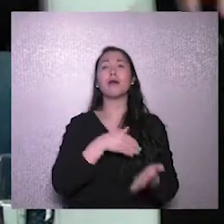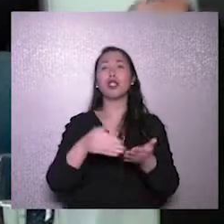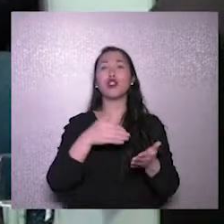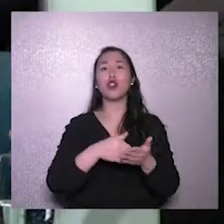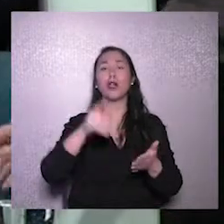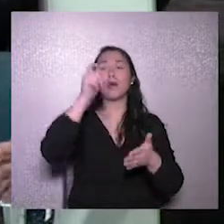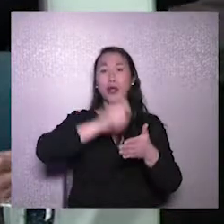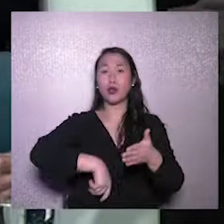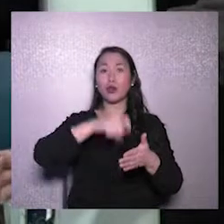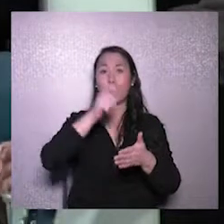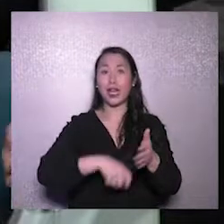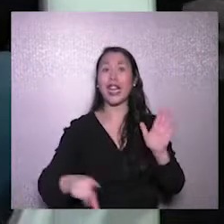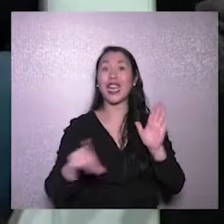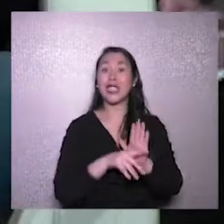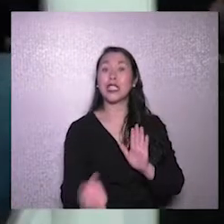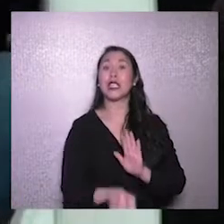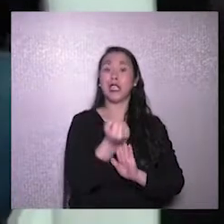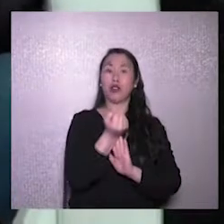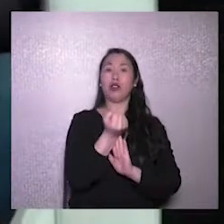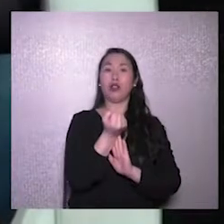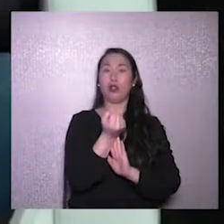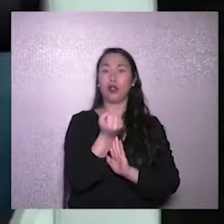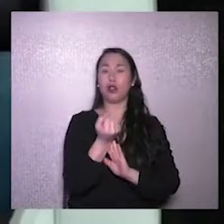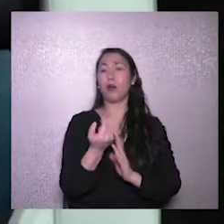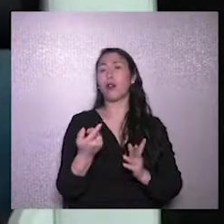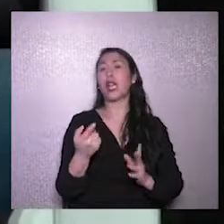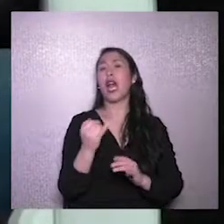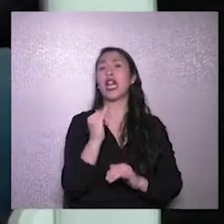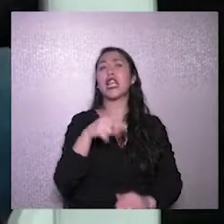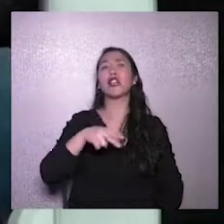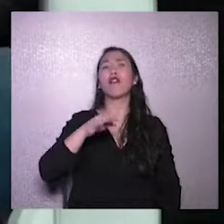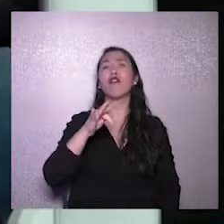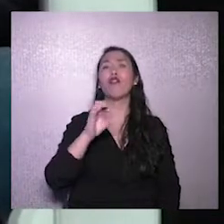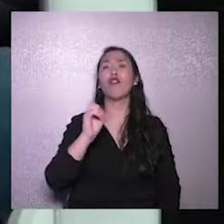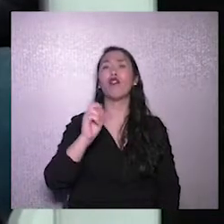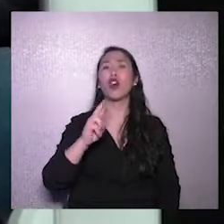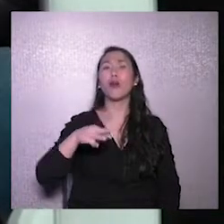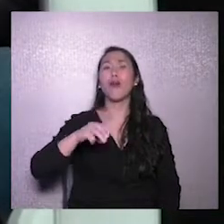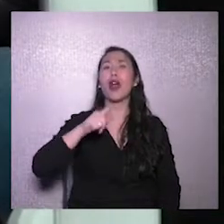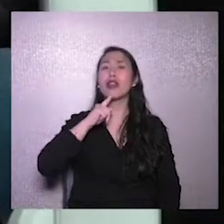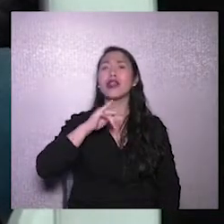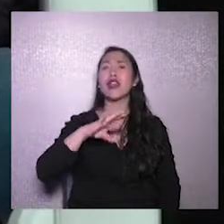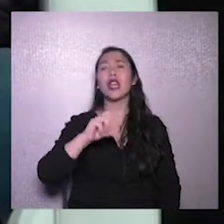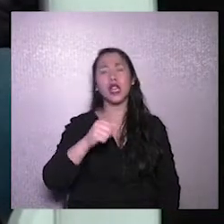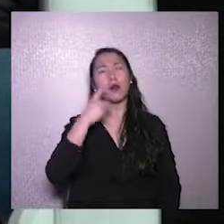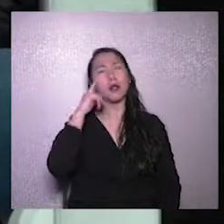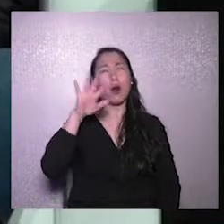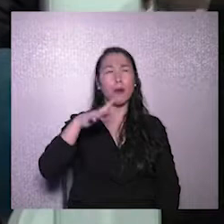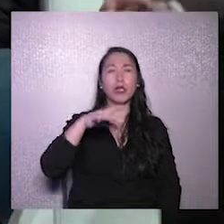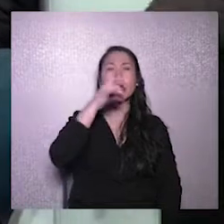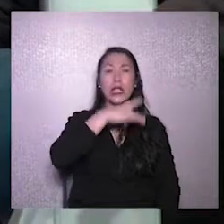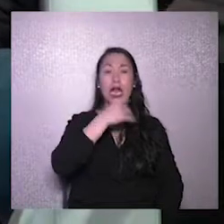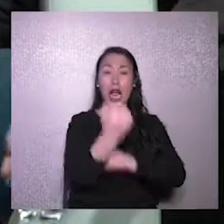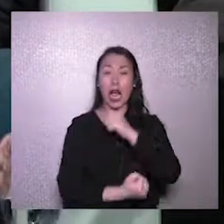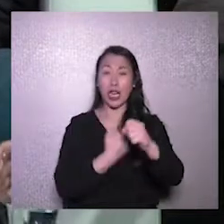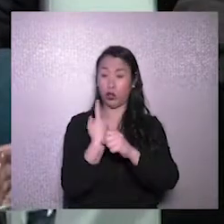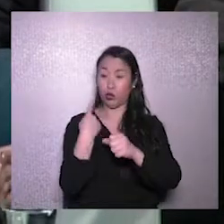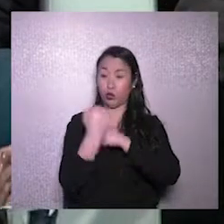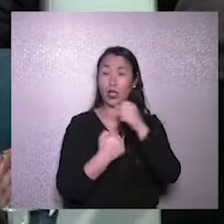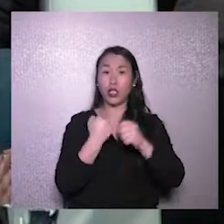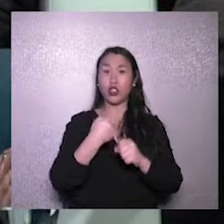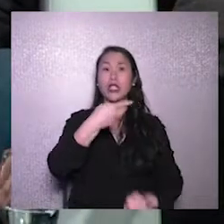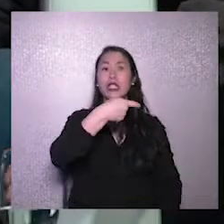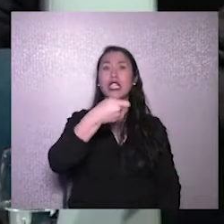la licitación de la parte informática, estamos calculando que en Chile se gasta anualmente 120